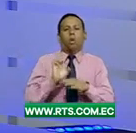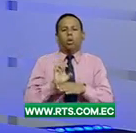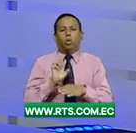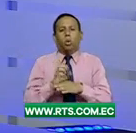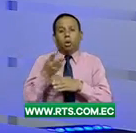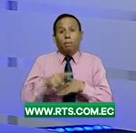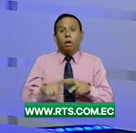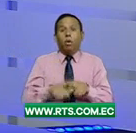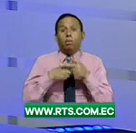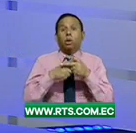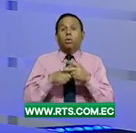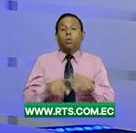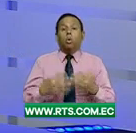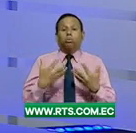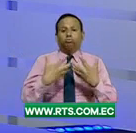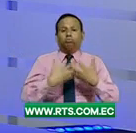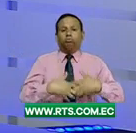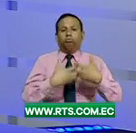de Esmeraldas.